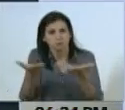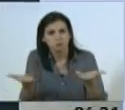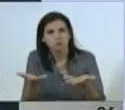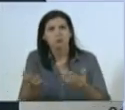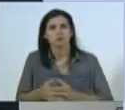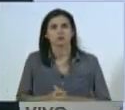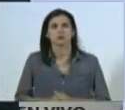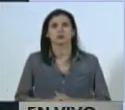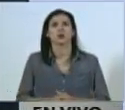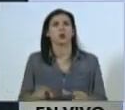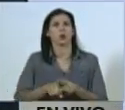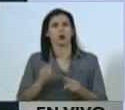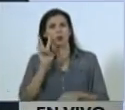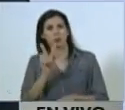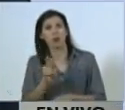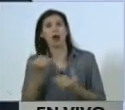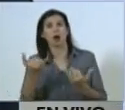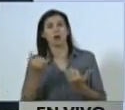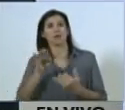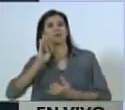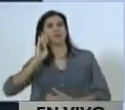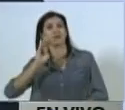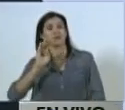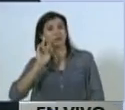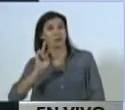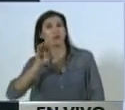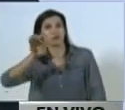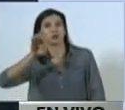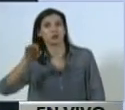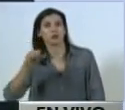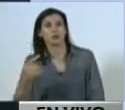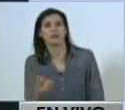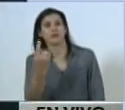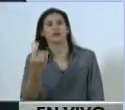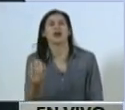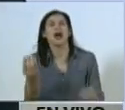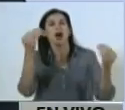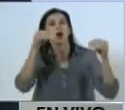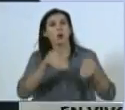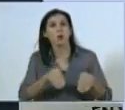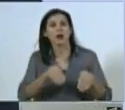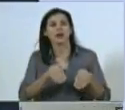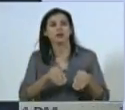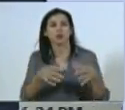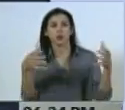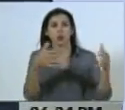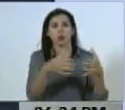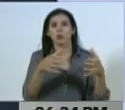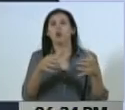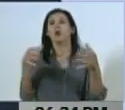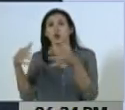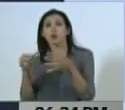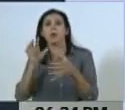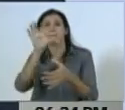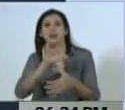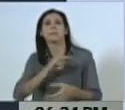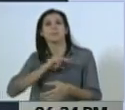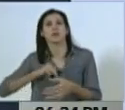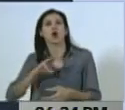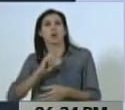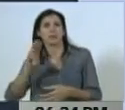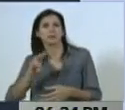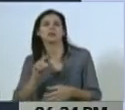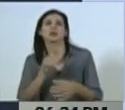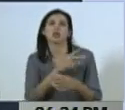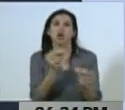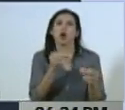como ya se ve en el horizonte, este acuerdo histórico OPEC y no OPEP. Para retomar,